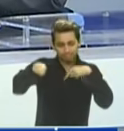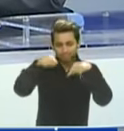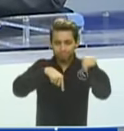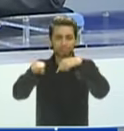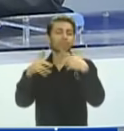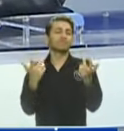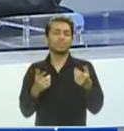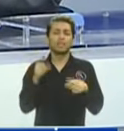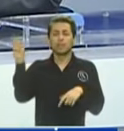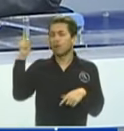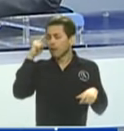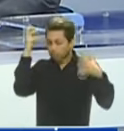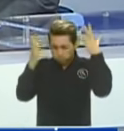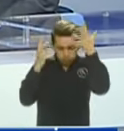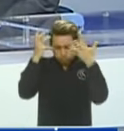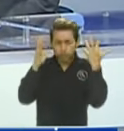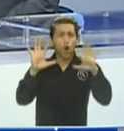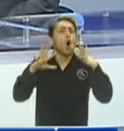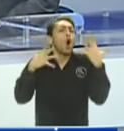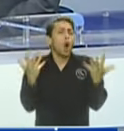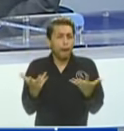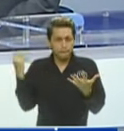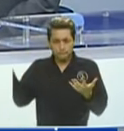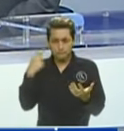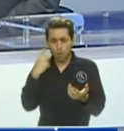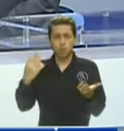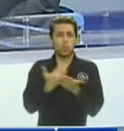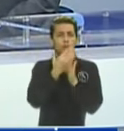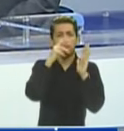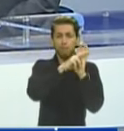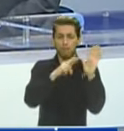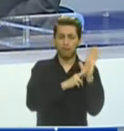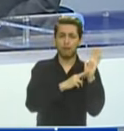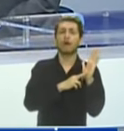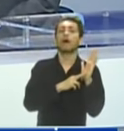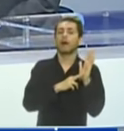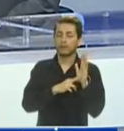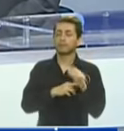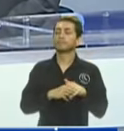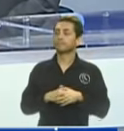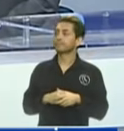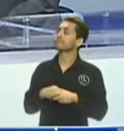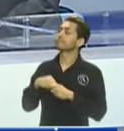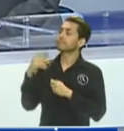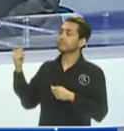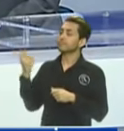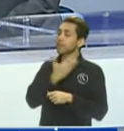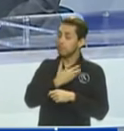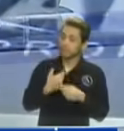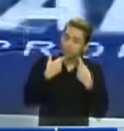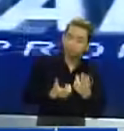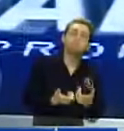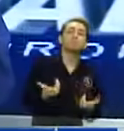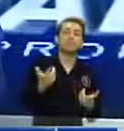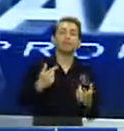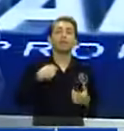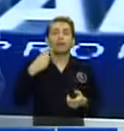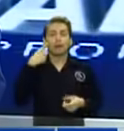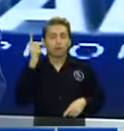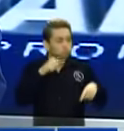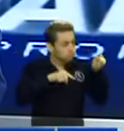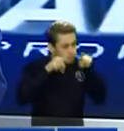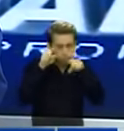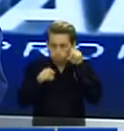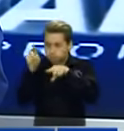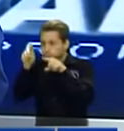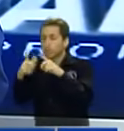hacen? Supongo que los números influencian ahí, ¿no? Es el estudio epidemiológico de la situación. Mire, esta es una